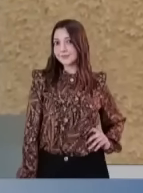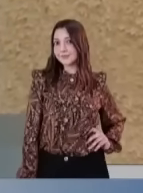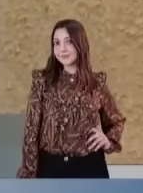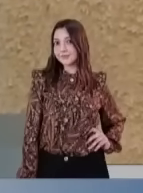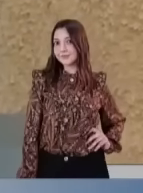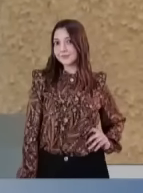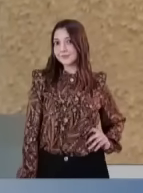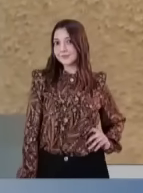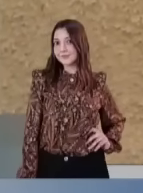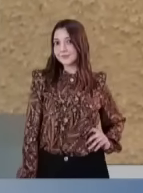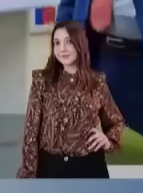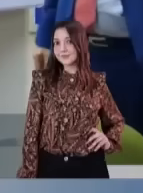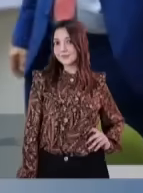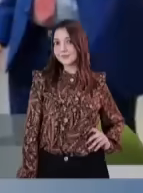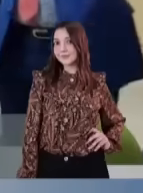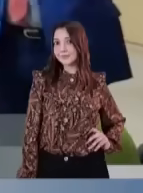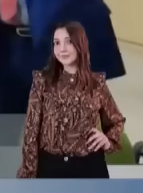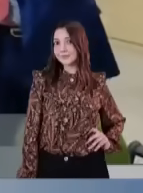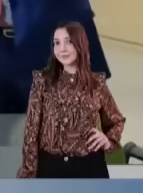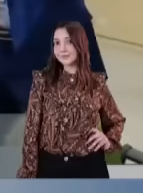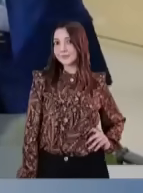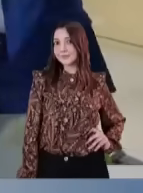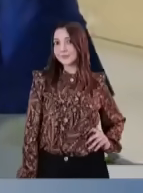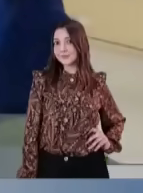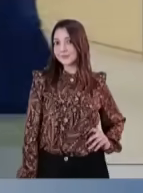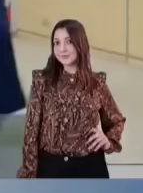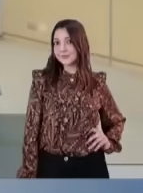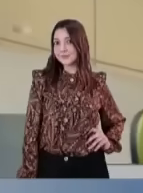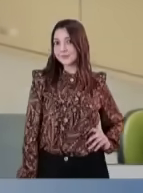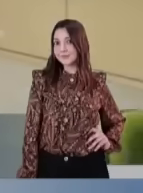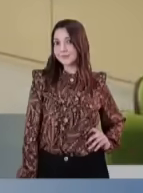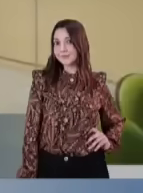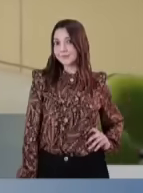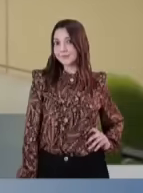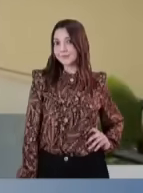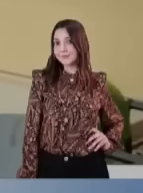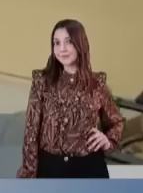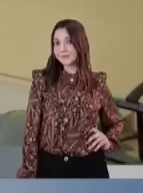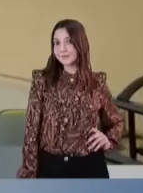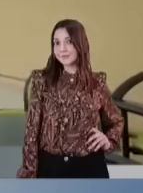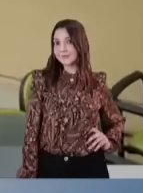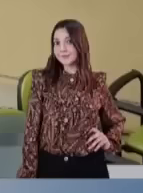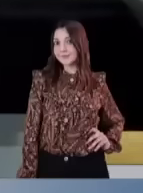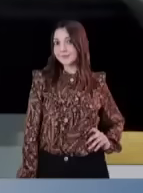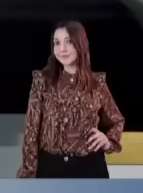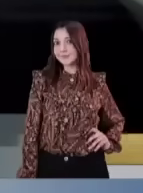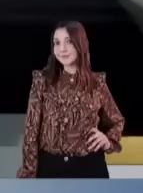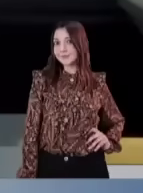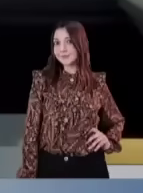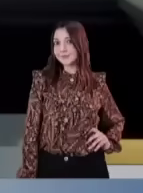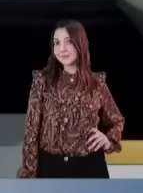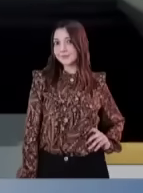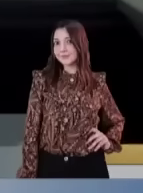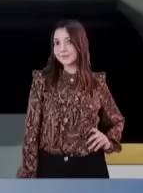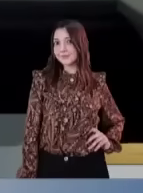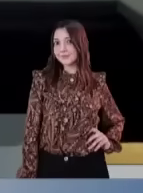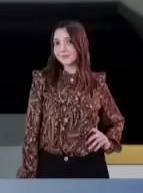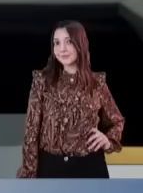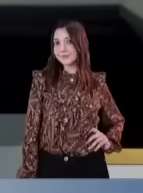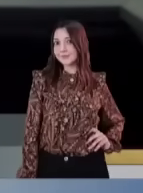ese momento, depurar el programa de gobierno para establecer cuáles van a ser los nuevos